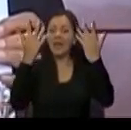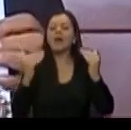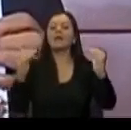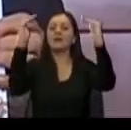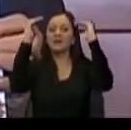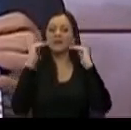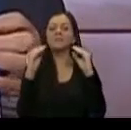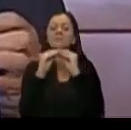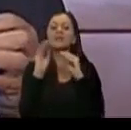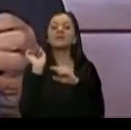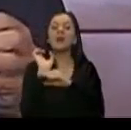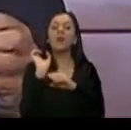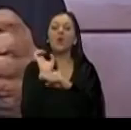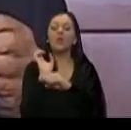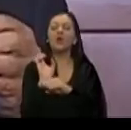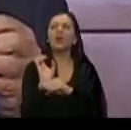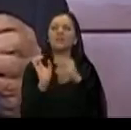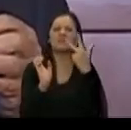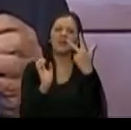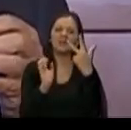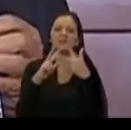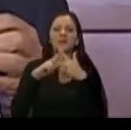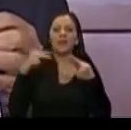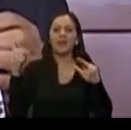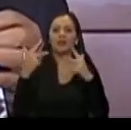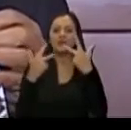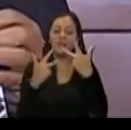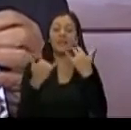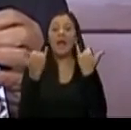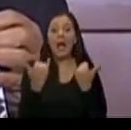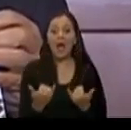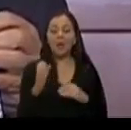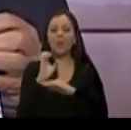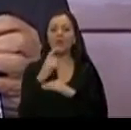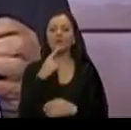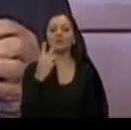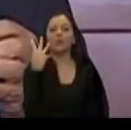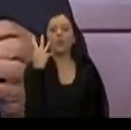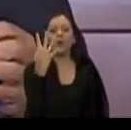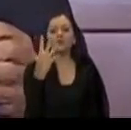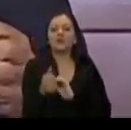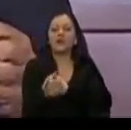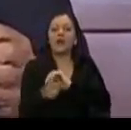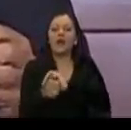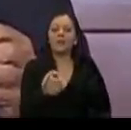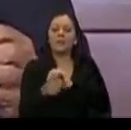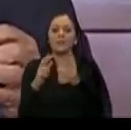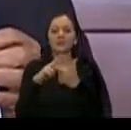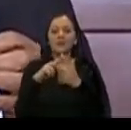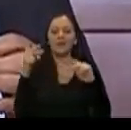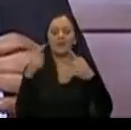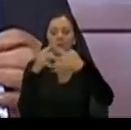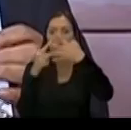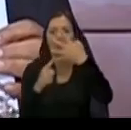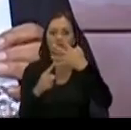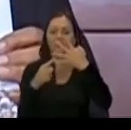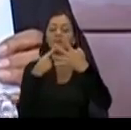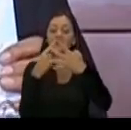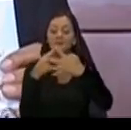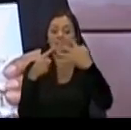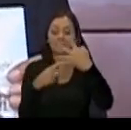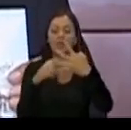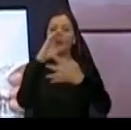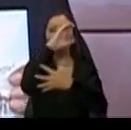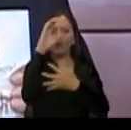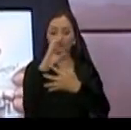ya ahora. Cuando era niño decíamos solo 3, pero ahora ya decimos 4 con Galápagos. Pero creo que tenemos tantas regiones